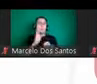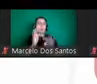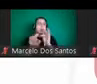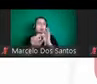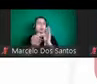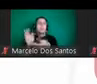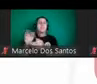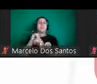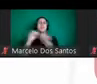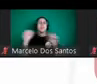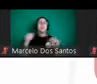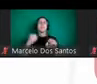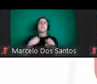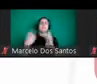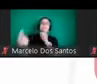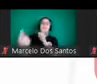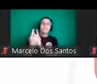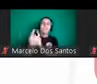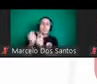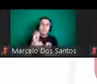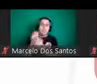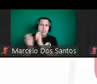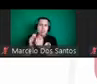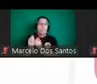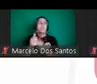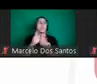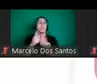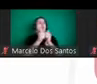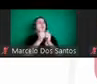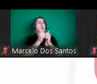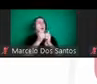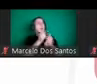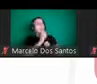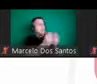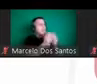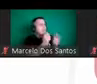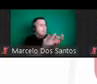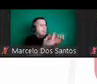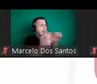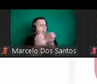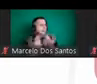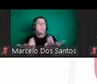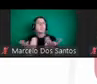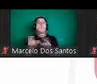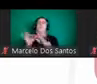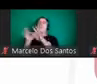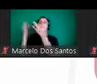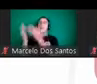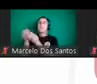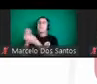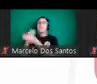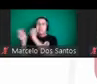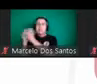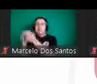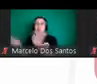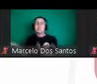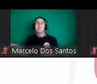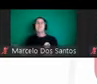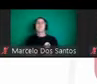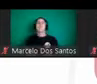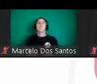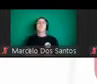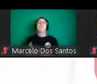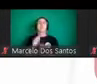entrevistas, las intervenciones donde uno puede proponer, por ejemplo, el modelado, la contención